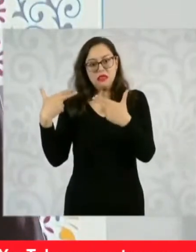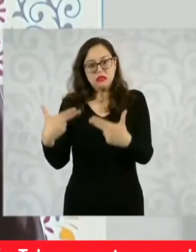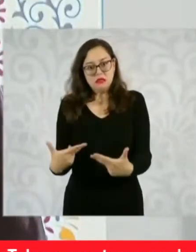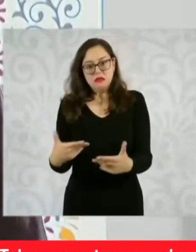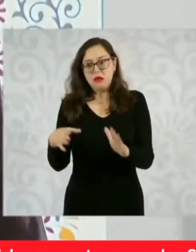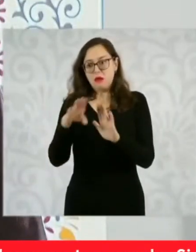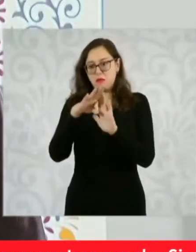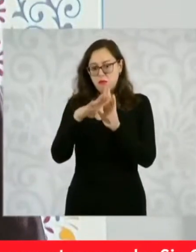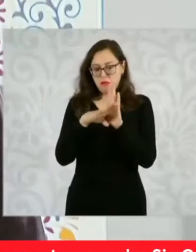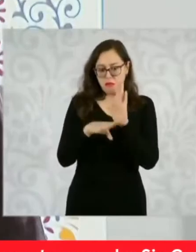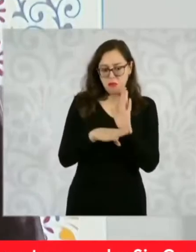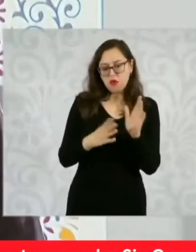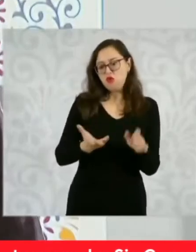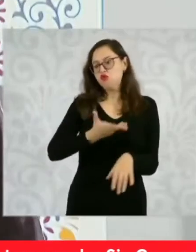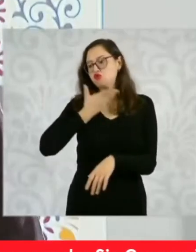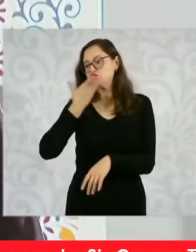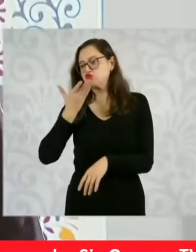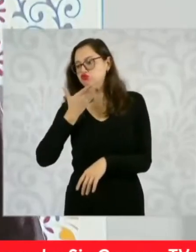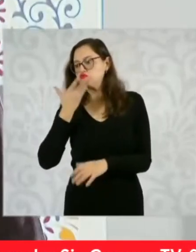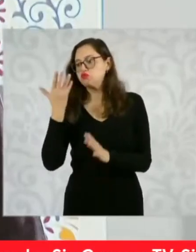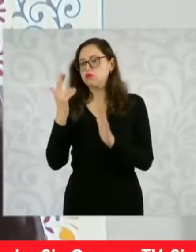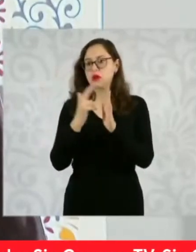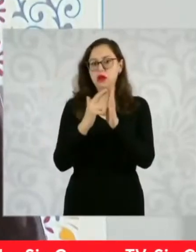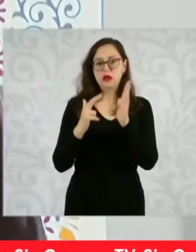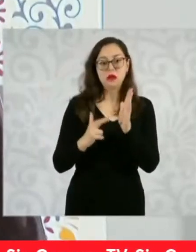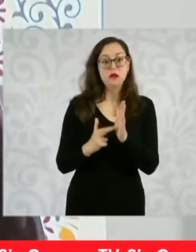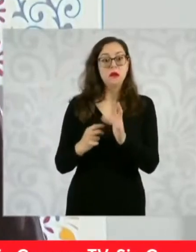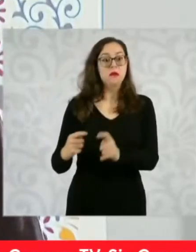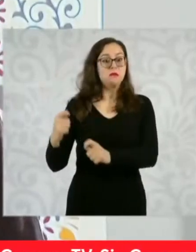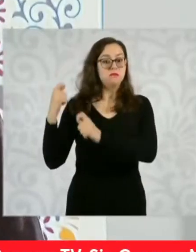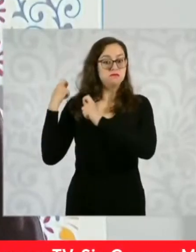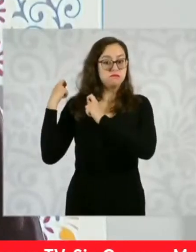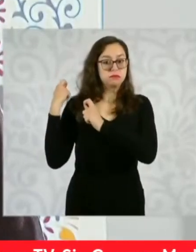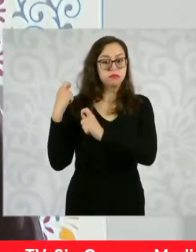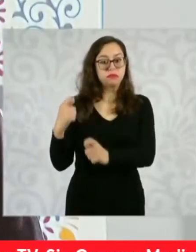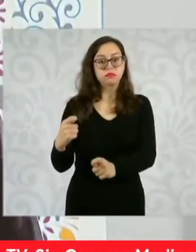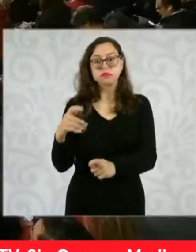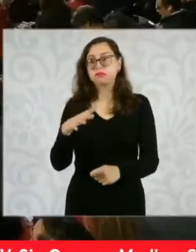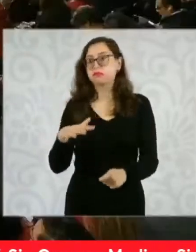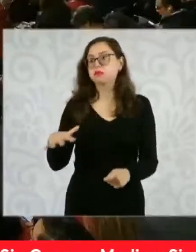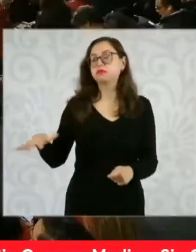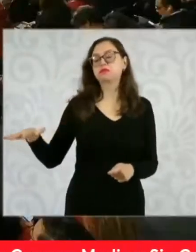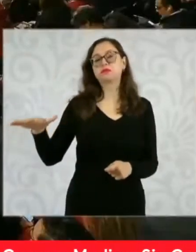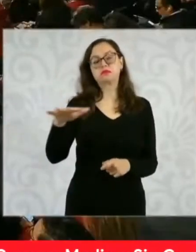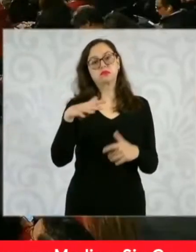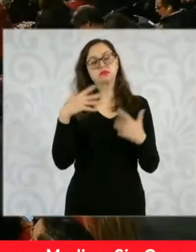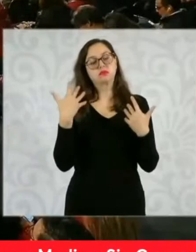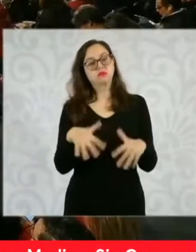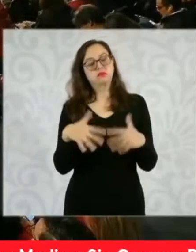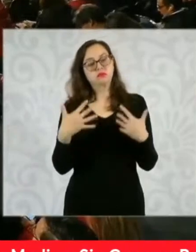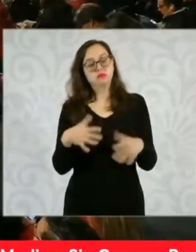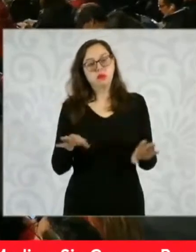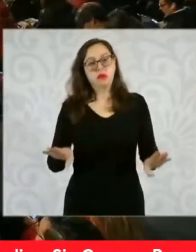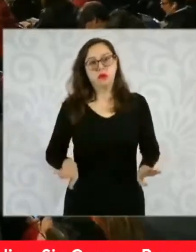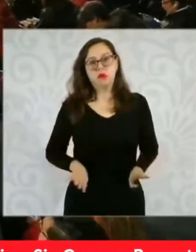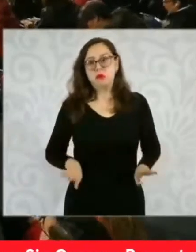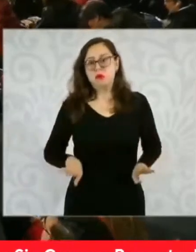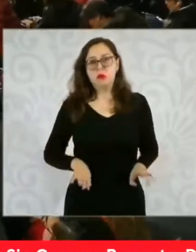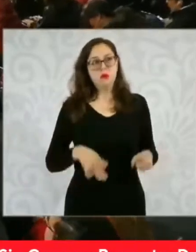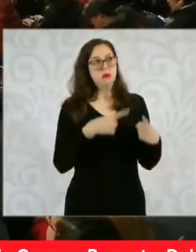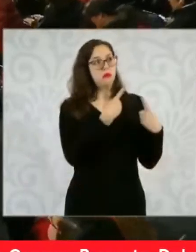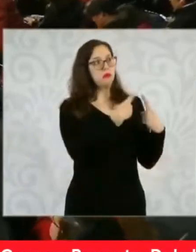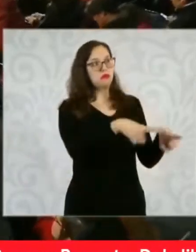costumbres que vienen de muy lejos y que son comunes a los muy diversos pueblos de nuestro